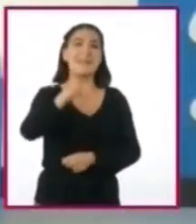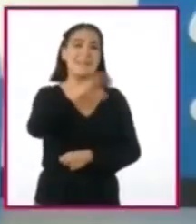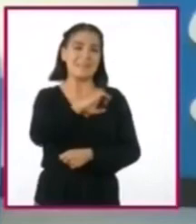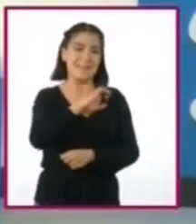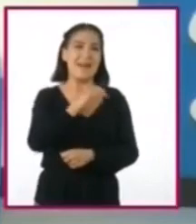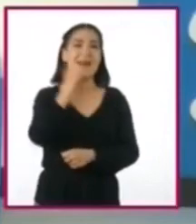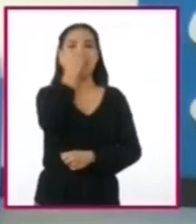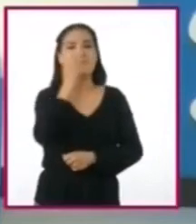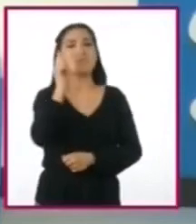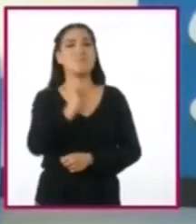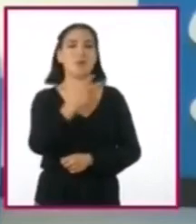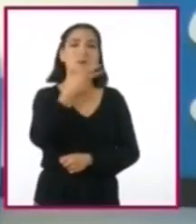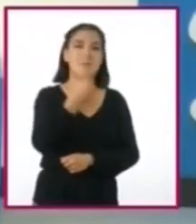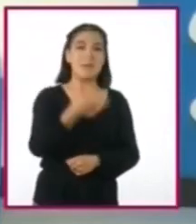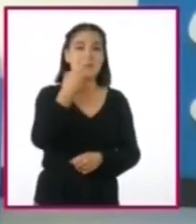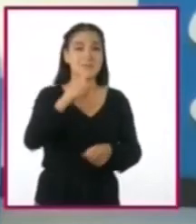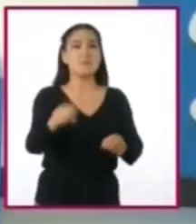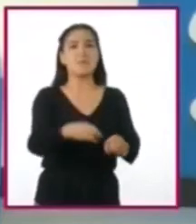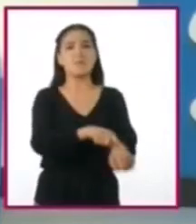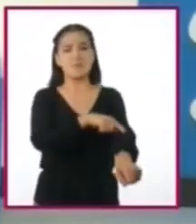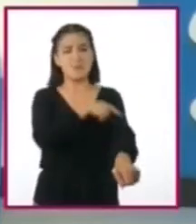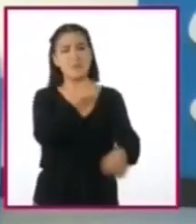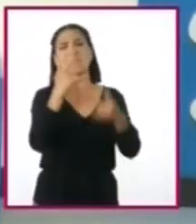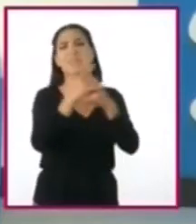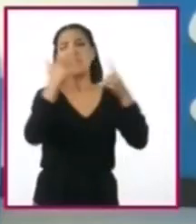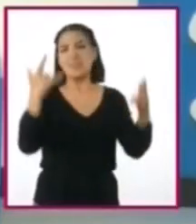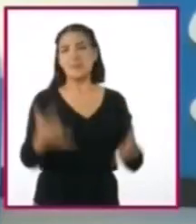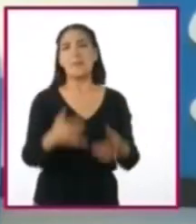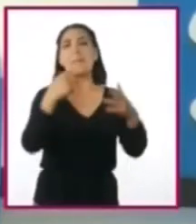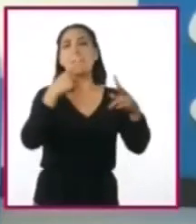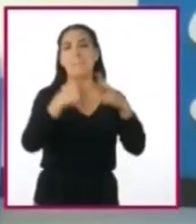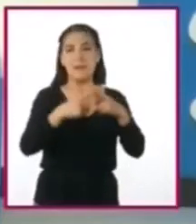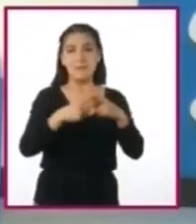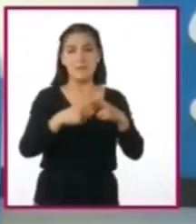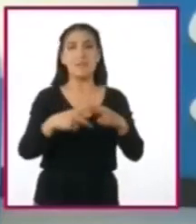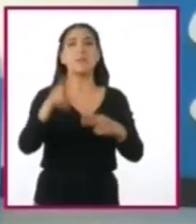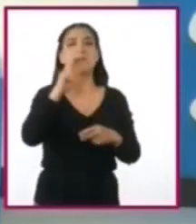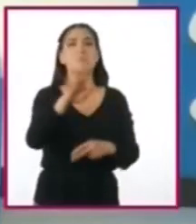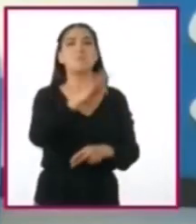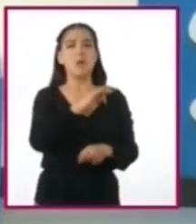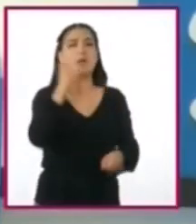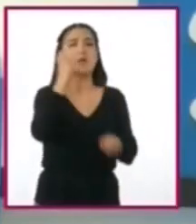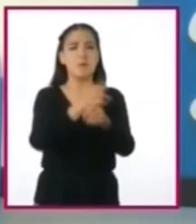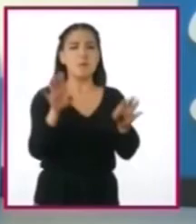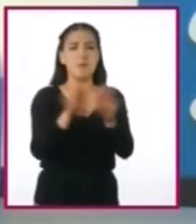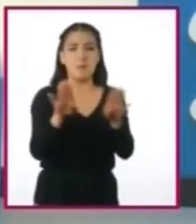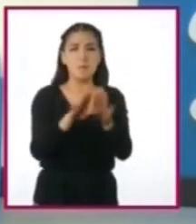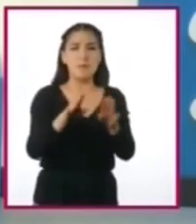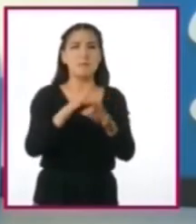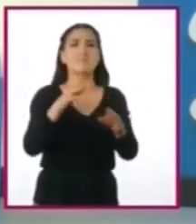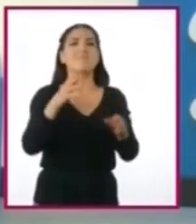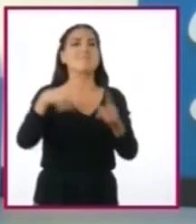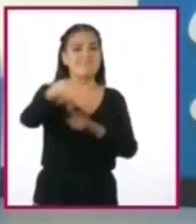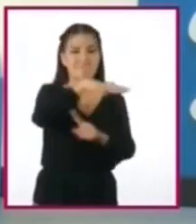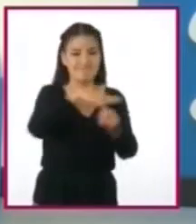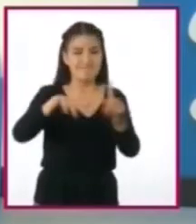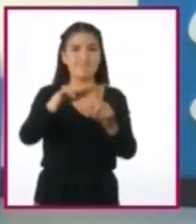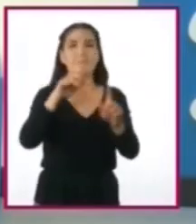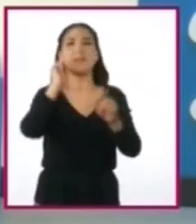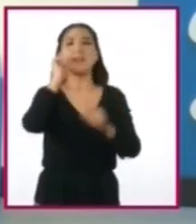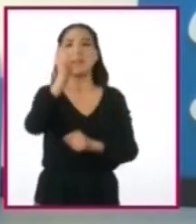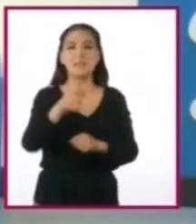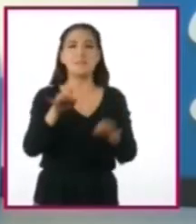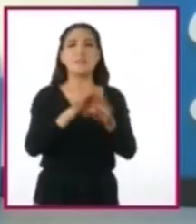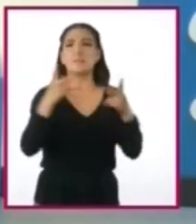alumnos. A lo largo de la historia de las matemáticas, nos podemos encontrar con pasajes que involucran a personajes que